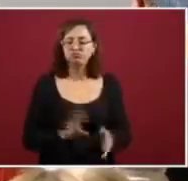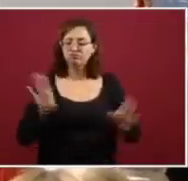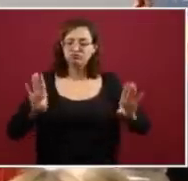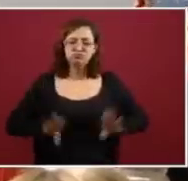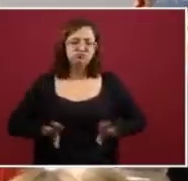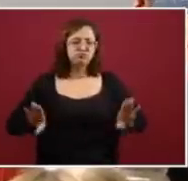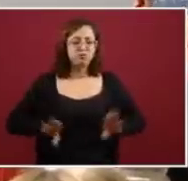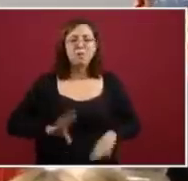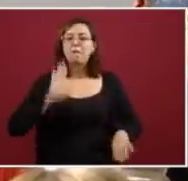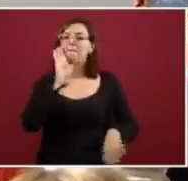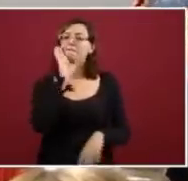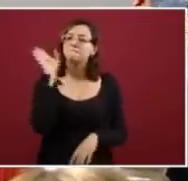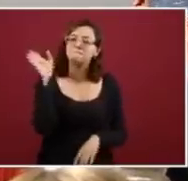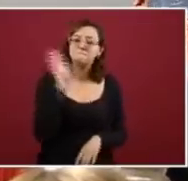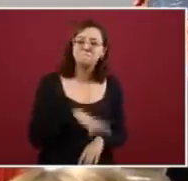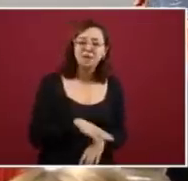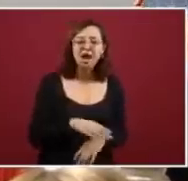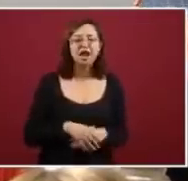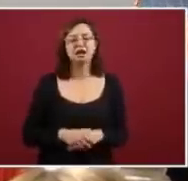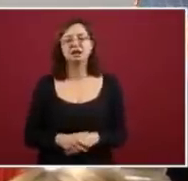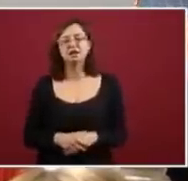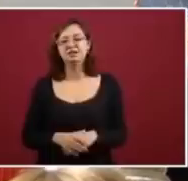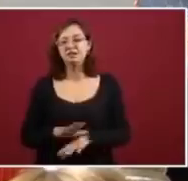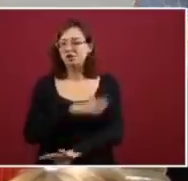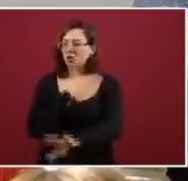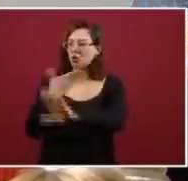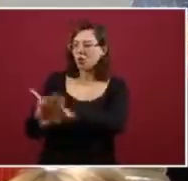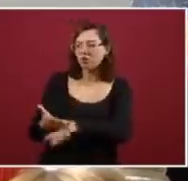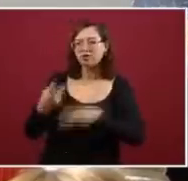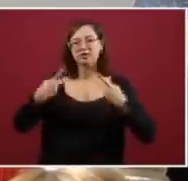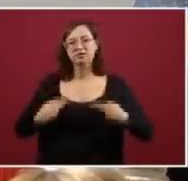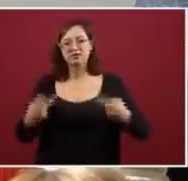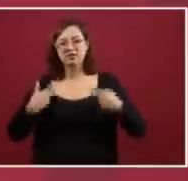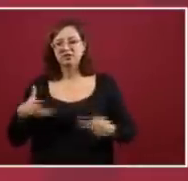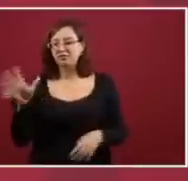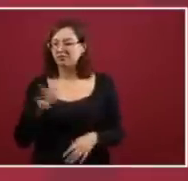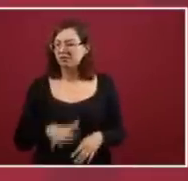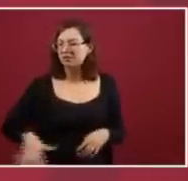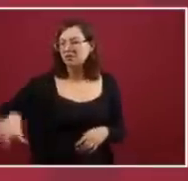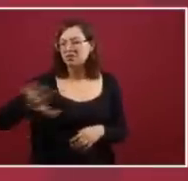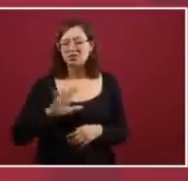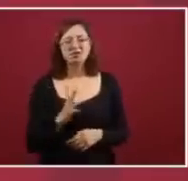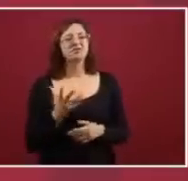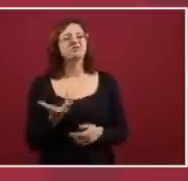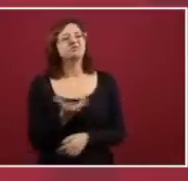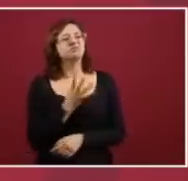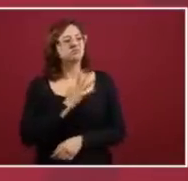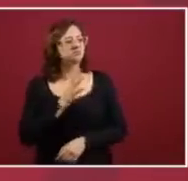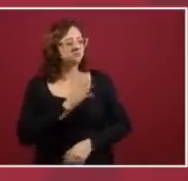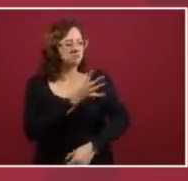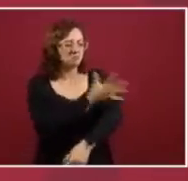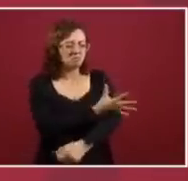hay actitudes de deshonestidad